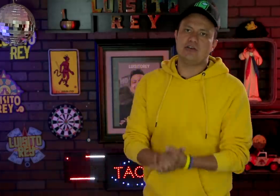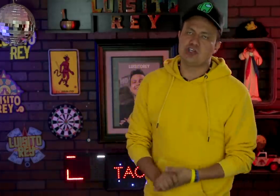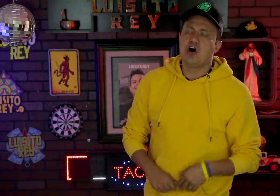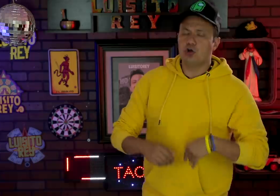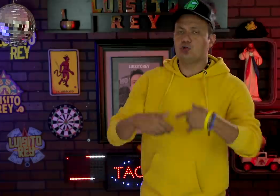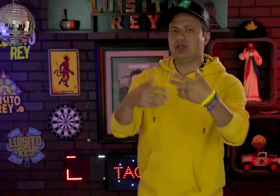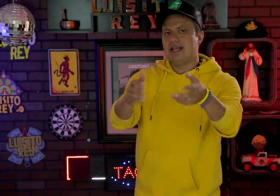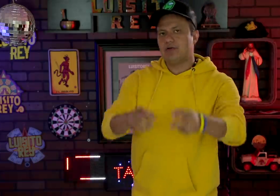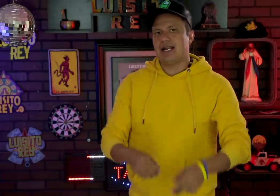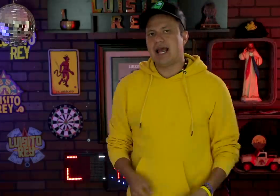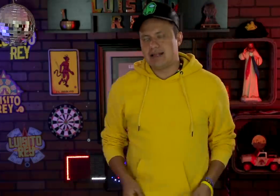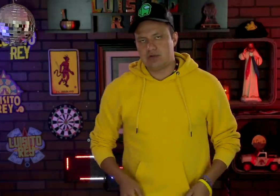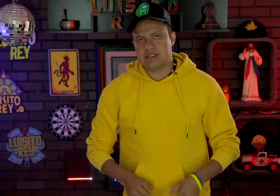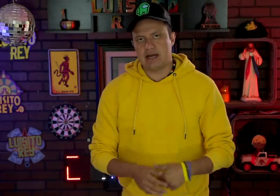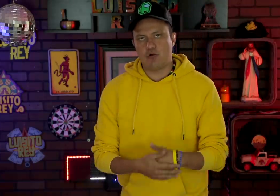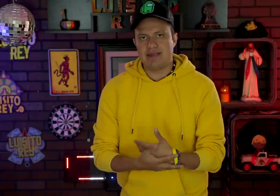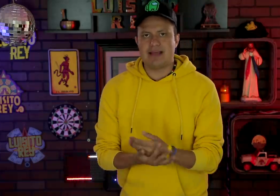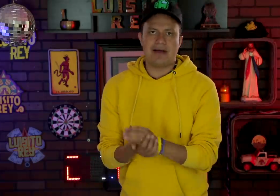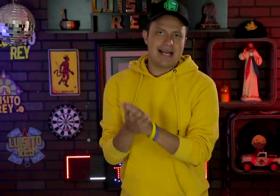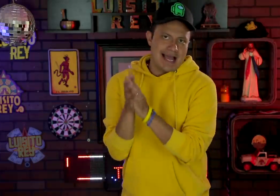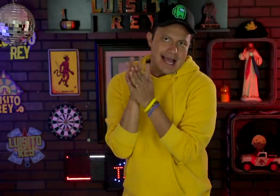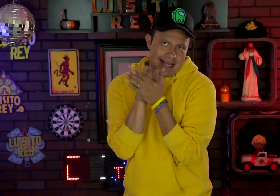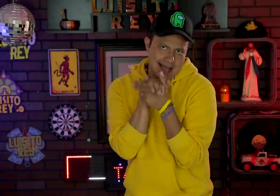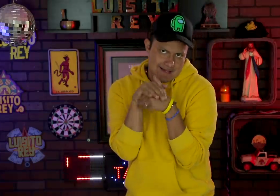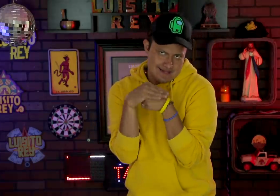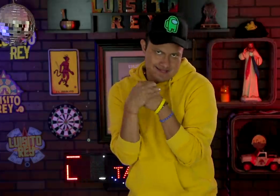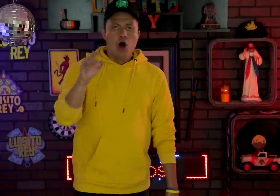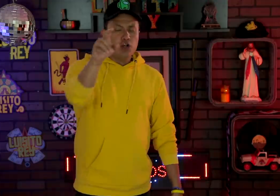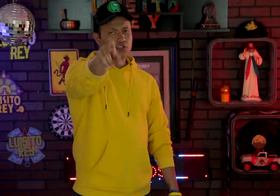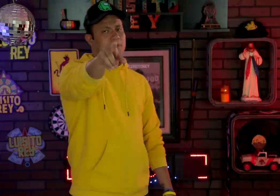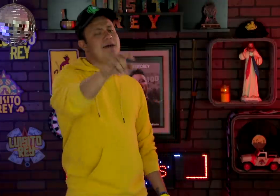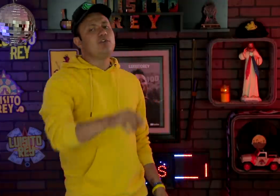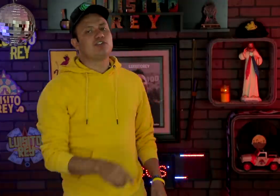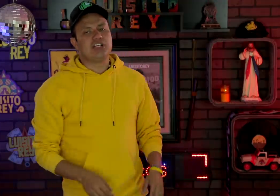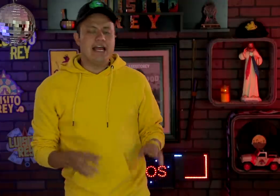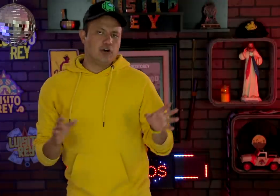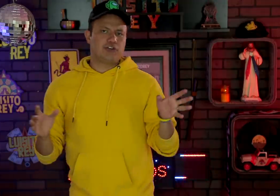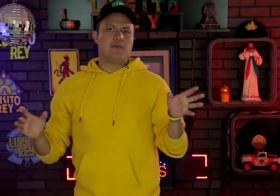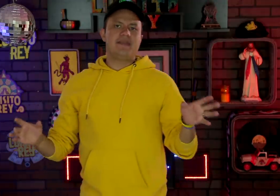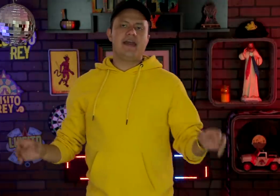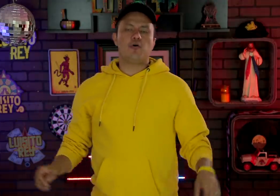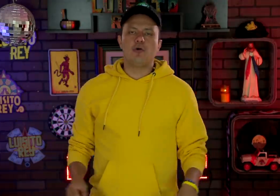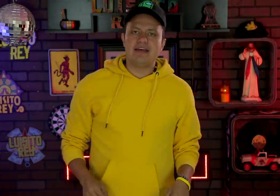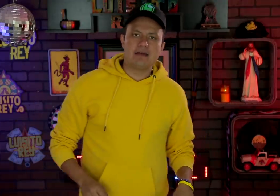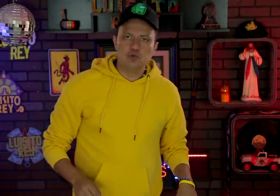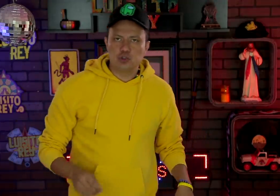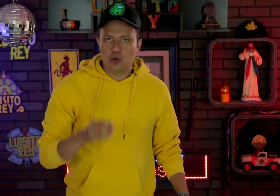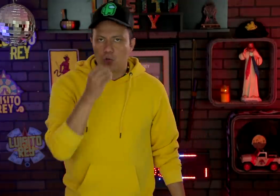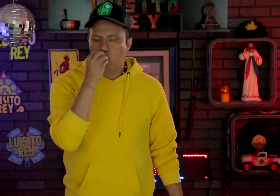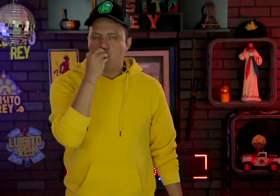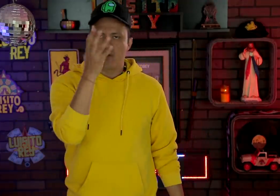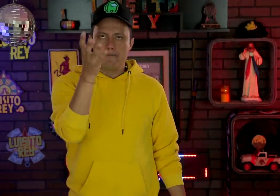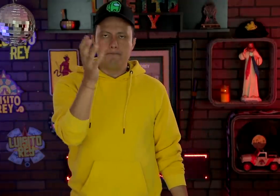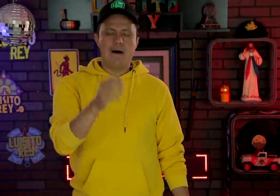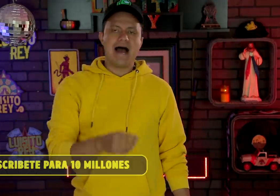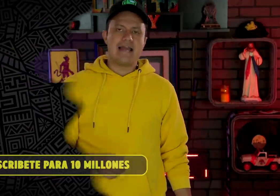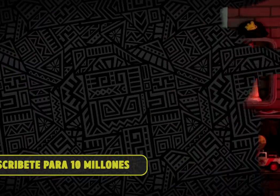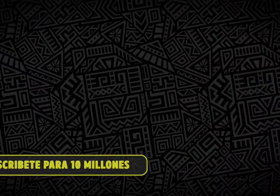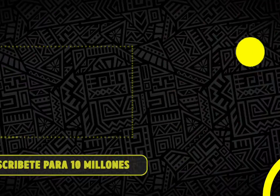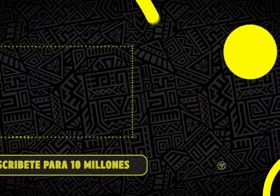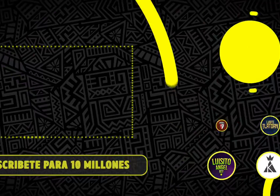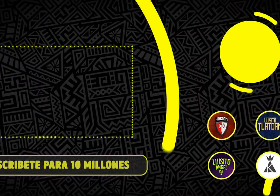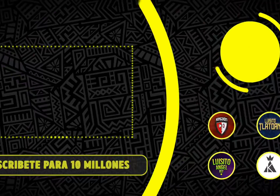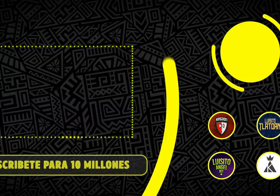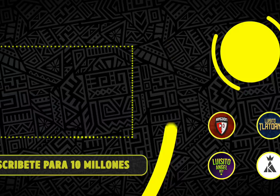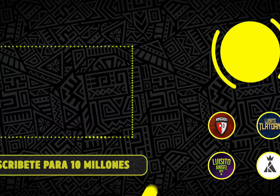comentarios O tu dinero real en nuestra cuenta bancaria Nos vemos en otro video Cuídate mucho Bye